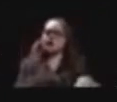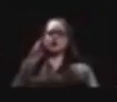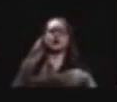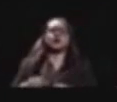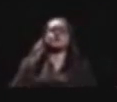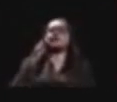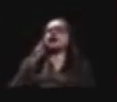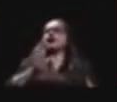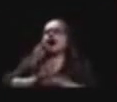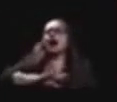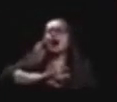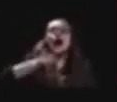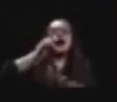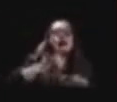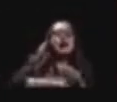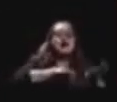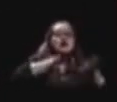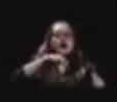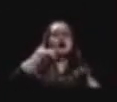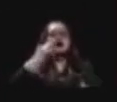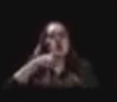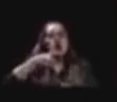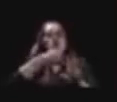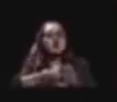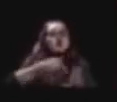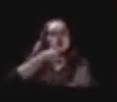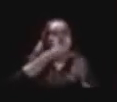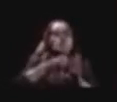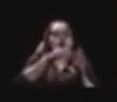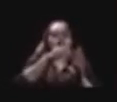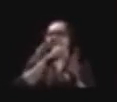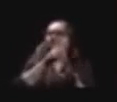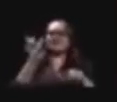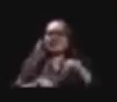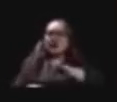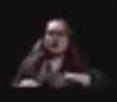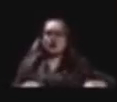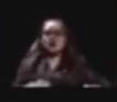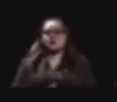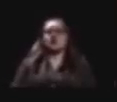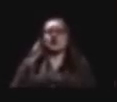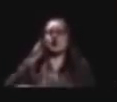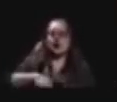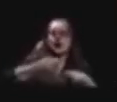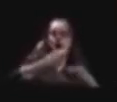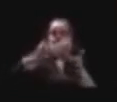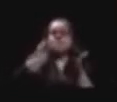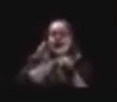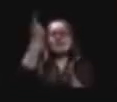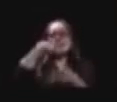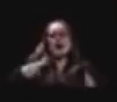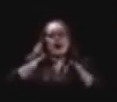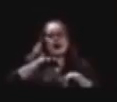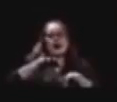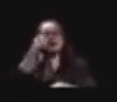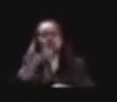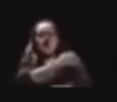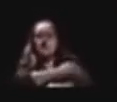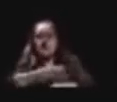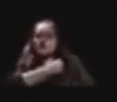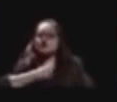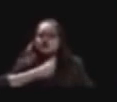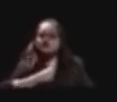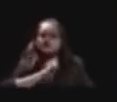la persecución laboral y el uso discrecional del otorgamiento de plazas para familiares